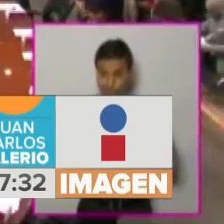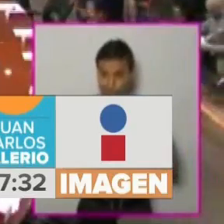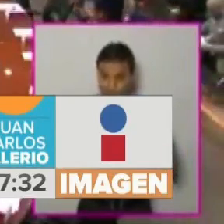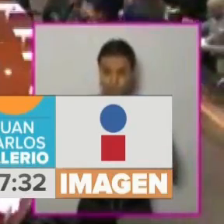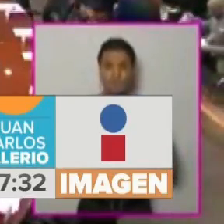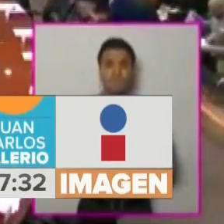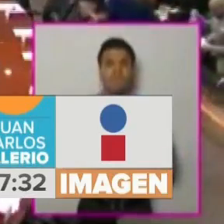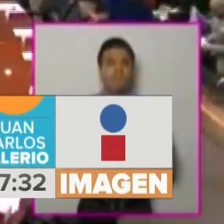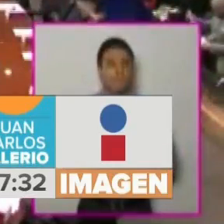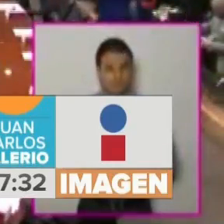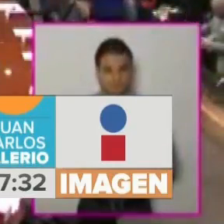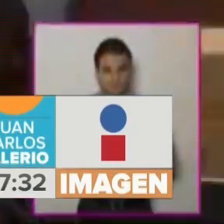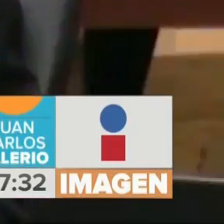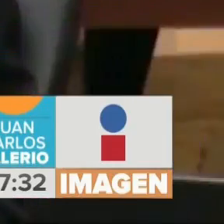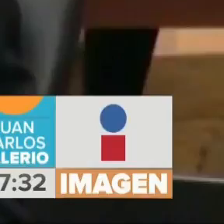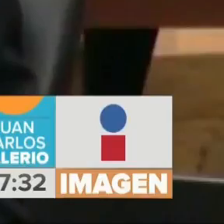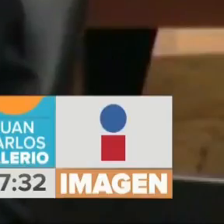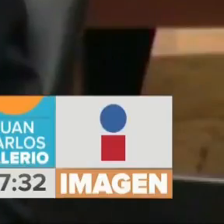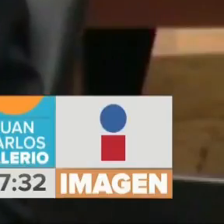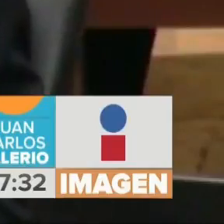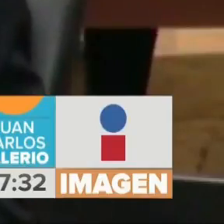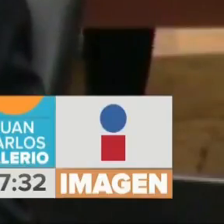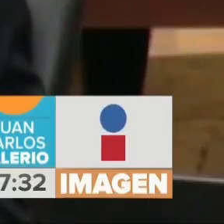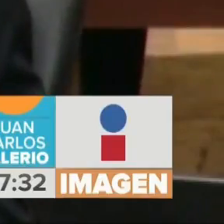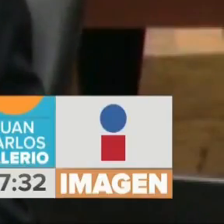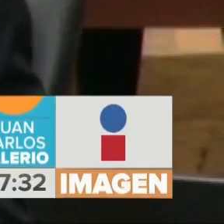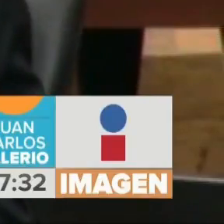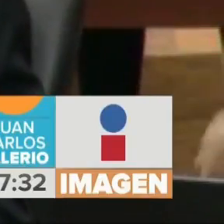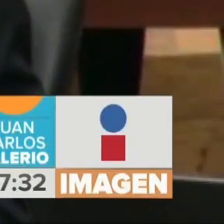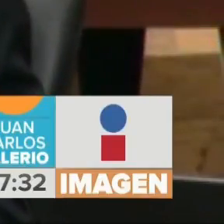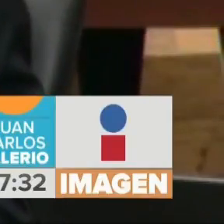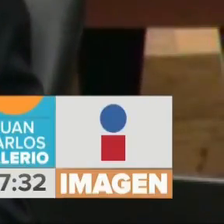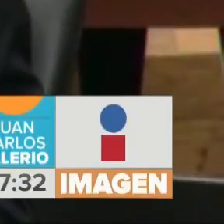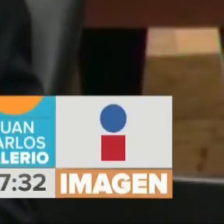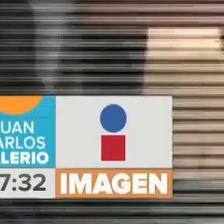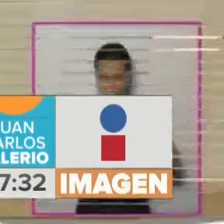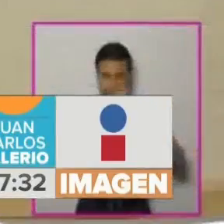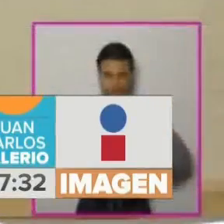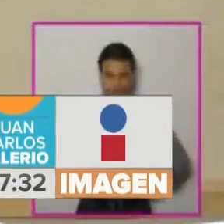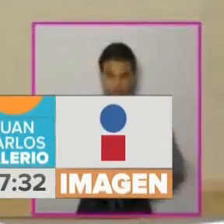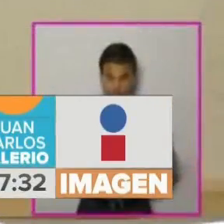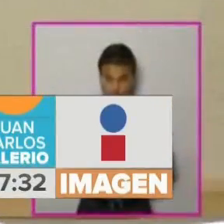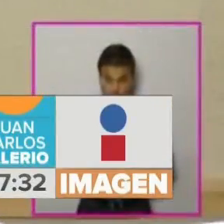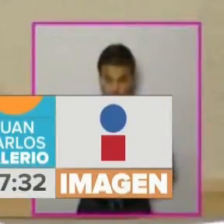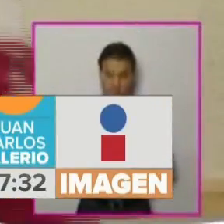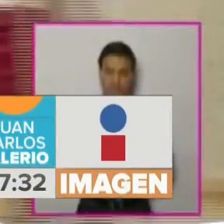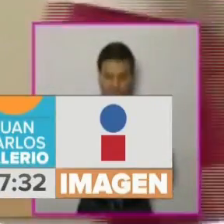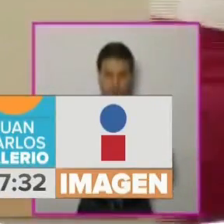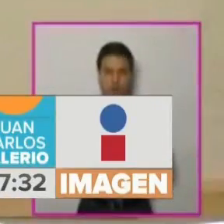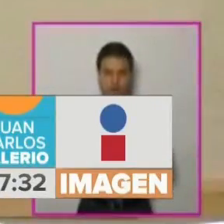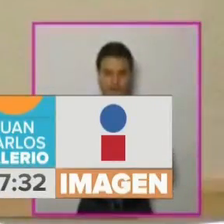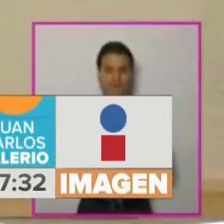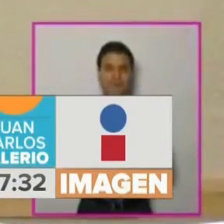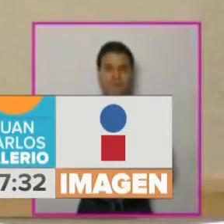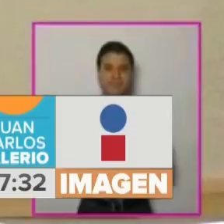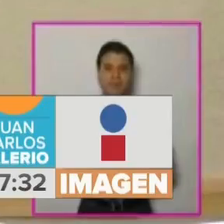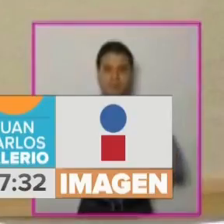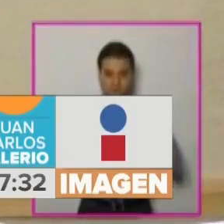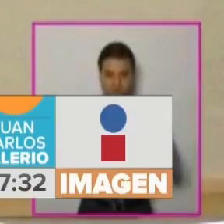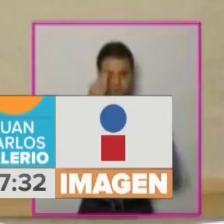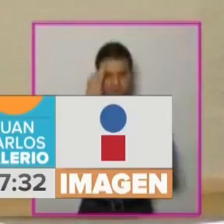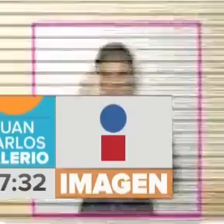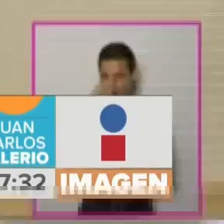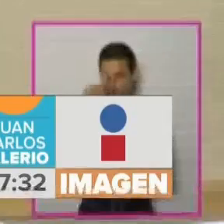proceso extraordinario para elegir gobernador de Puebla y a los integrantes de 5 ayuntamientos. Se realizarán todas las etapas de un